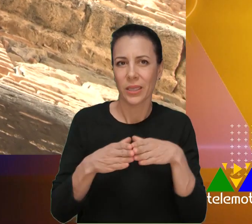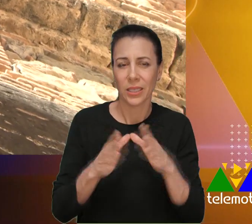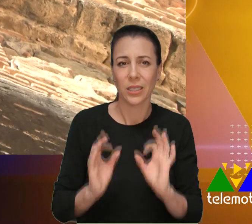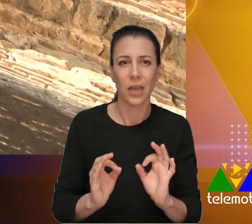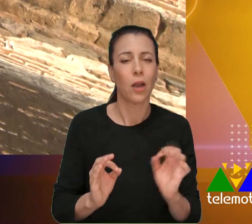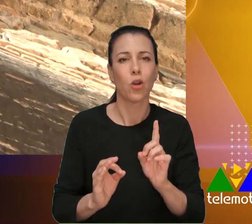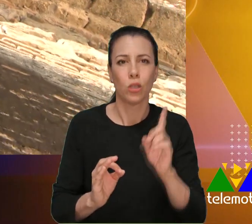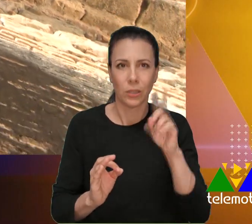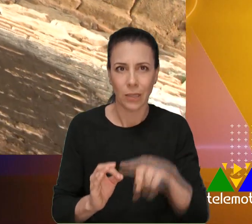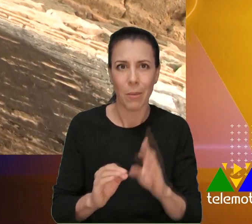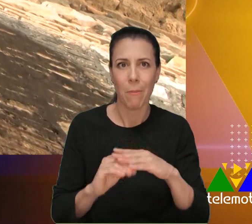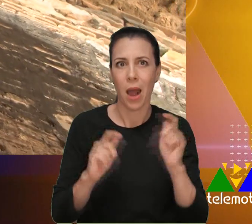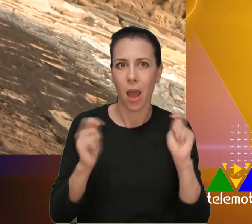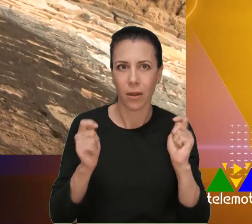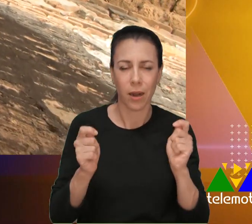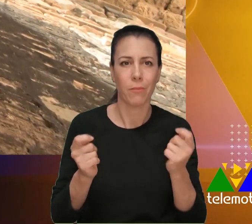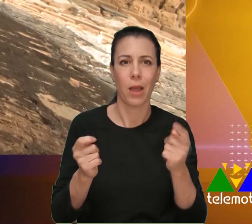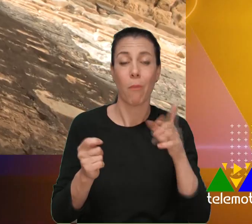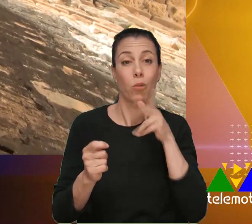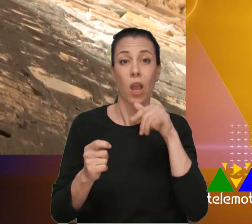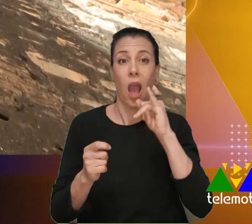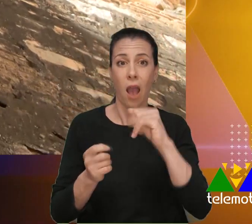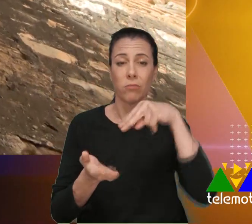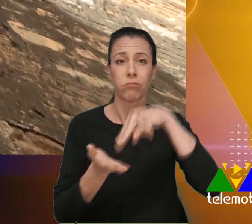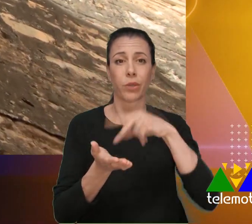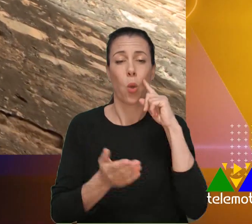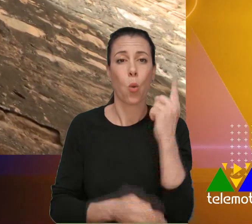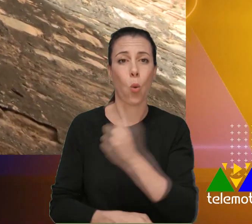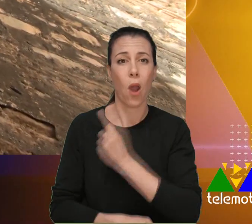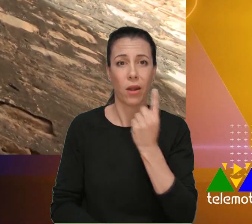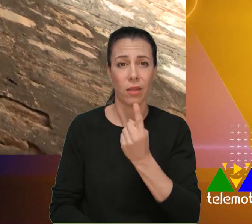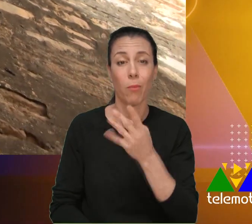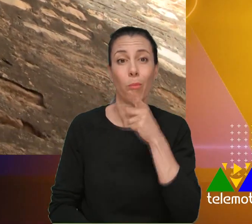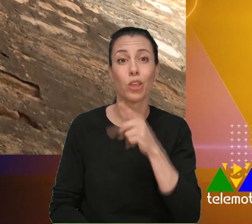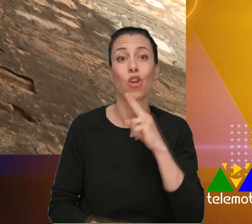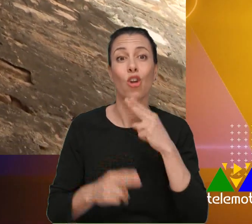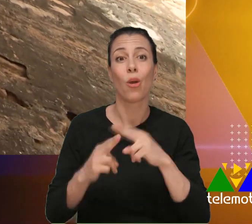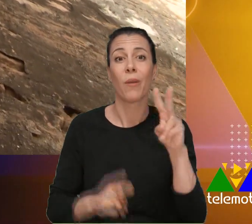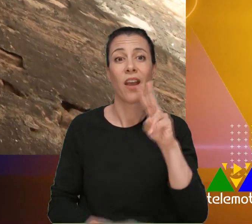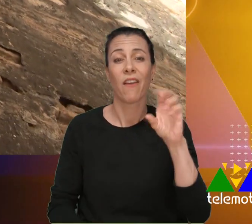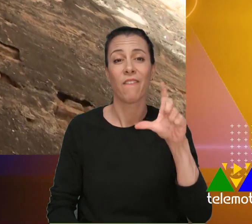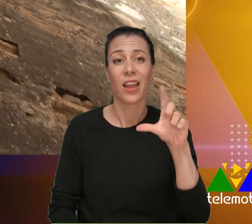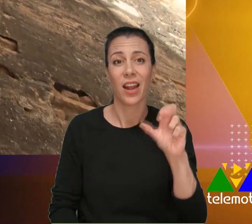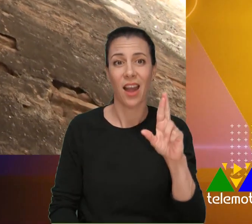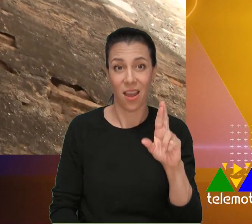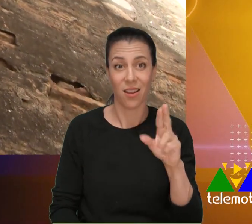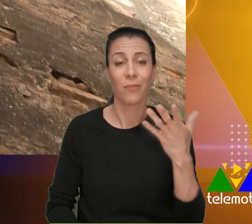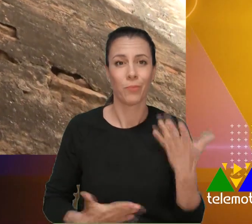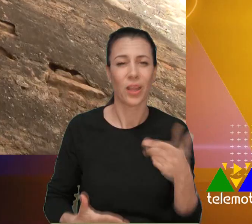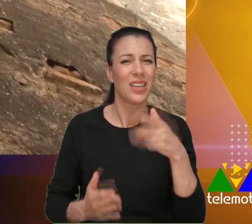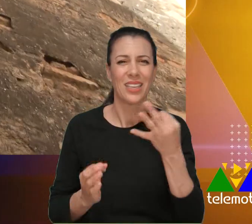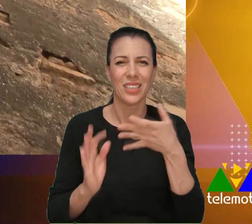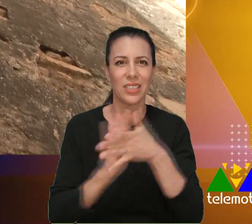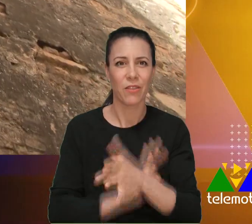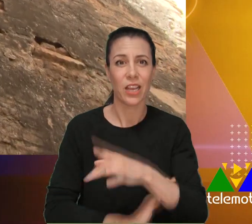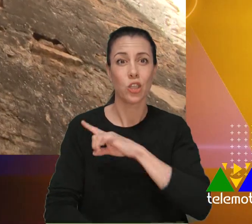también la guardia, ¿no? Aquí hacía la guardia, de ahí viene el nombre de velar. Por las noches se ponían soldados aquí